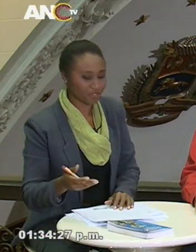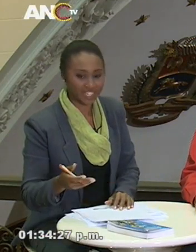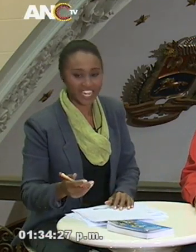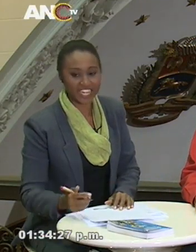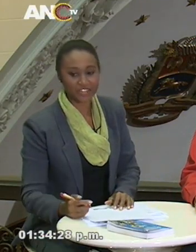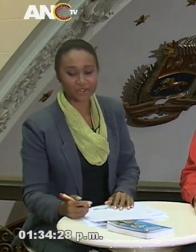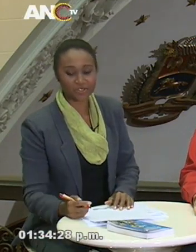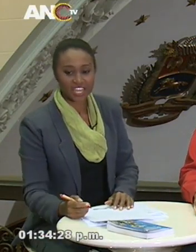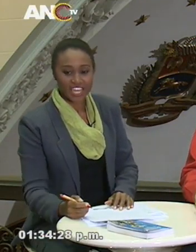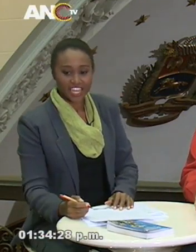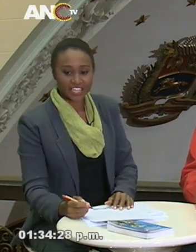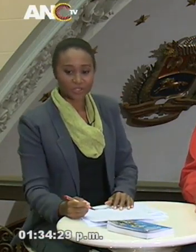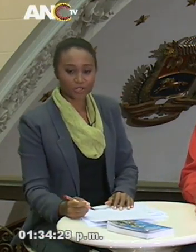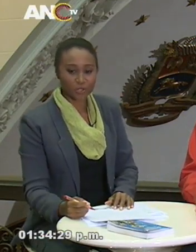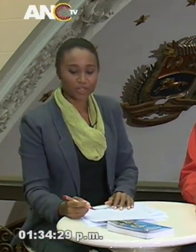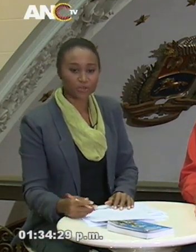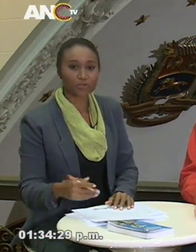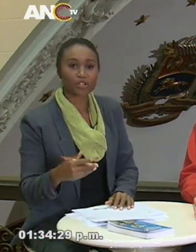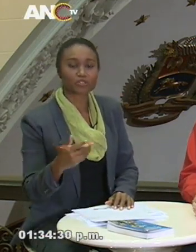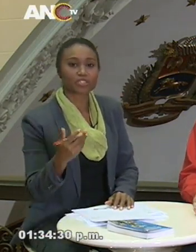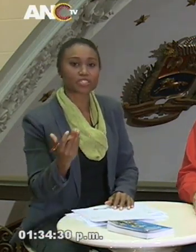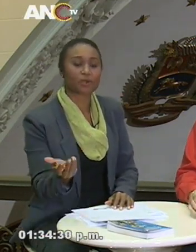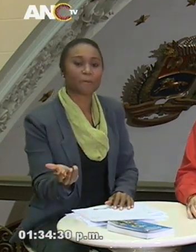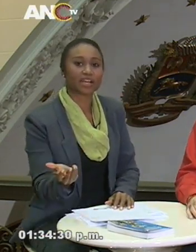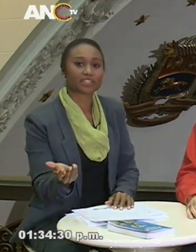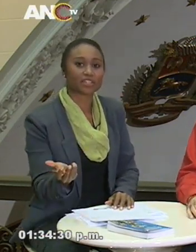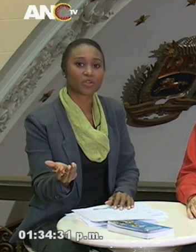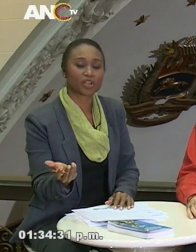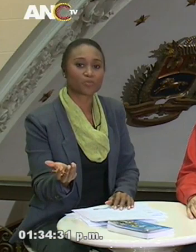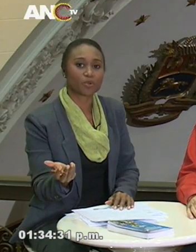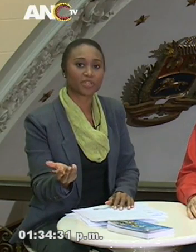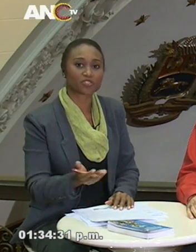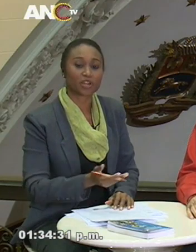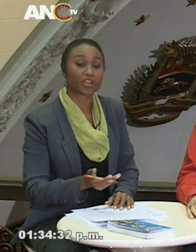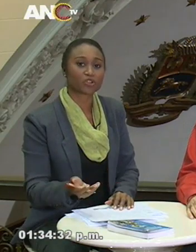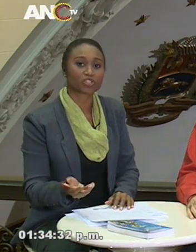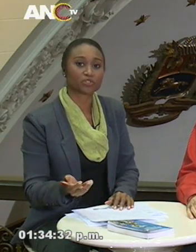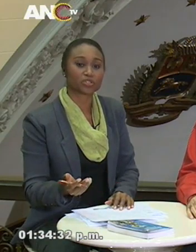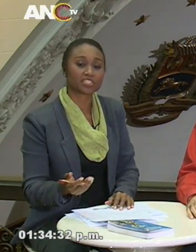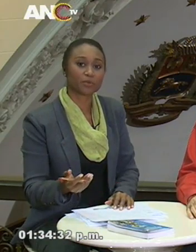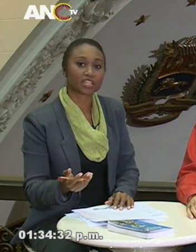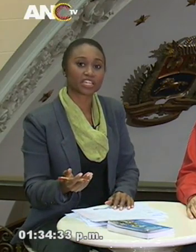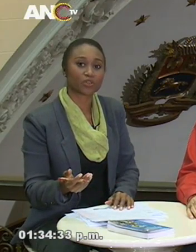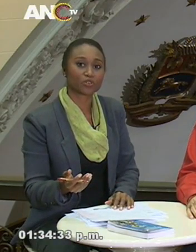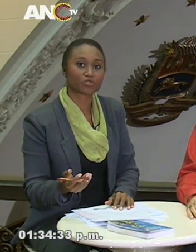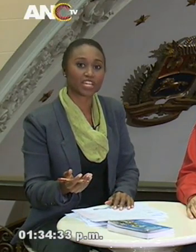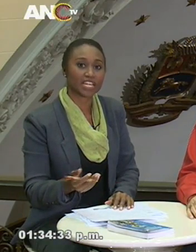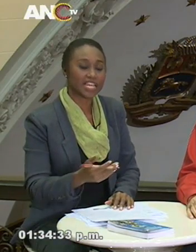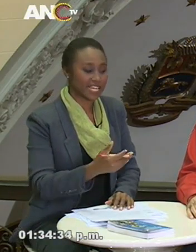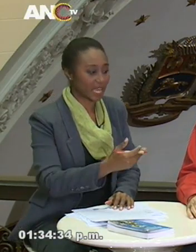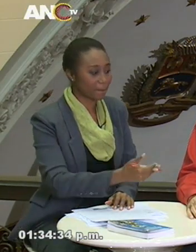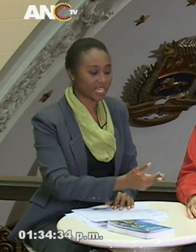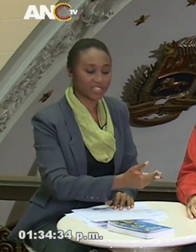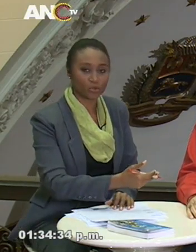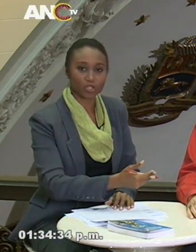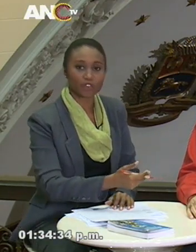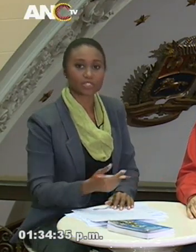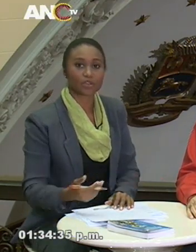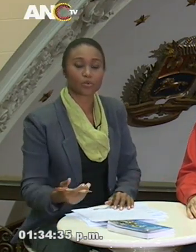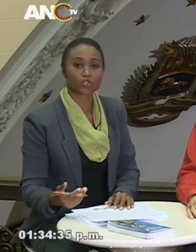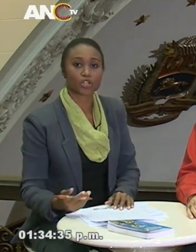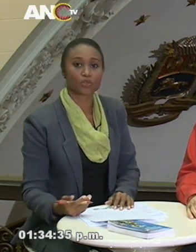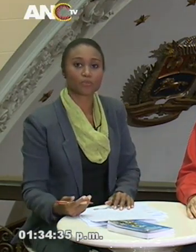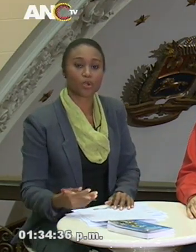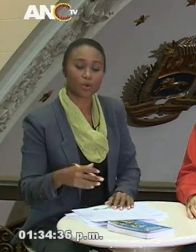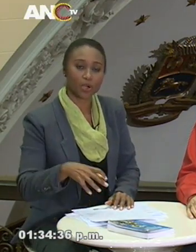acompañarnos y regalarnos estos minutos, compartir con el pueblo venezolano que nos sintoniza, porque quiere conocer qué expresan ustedes,